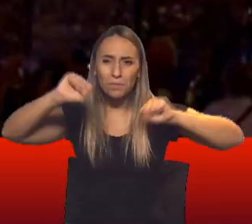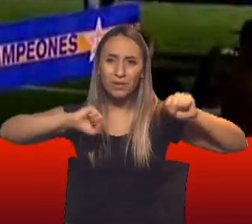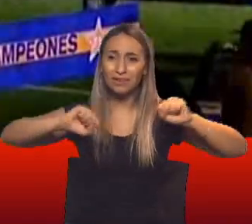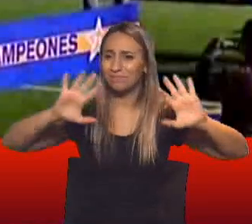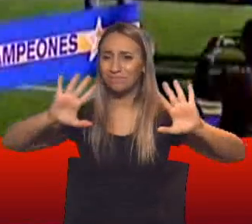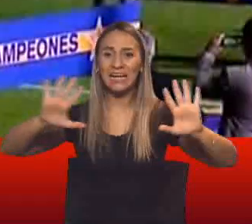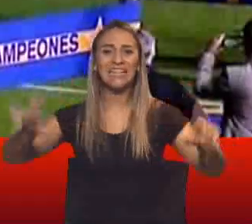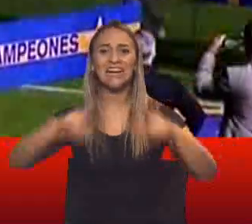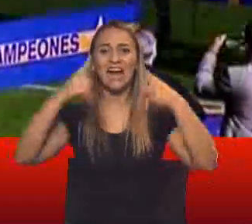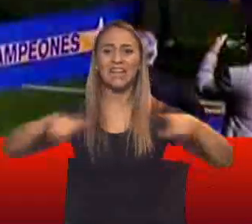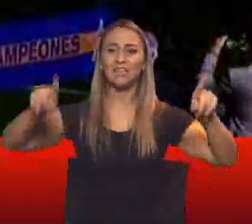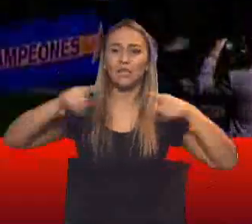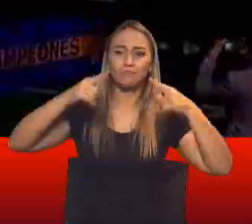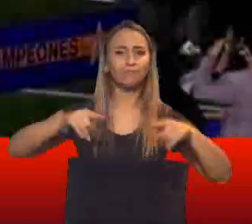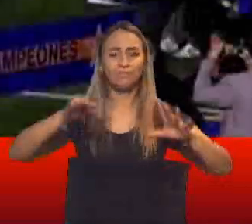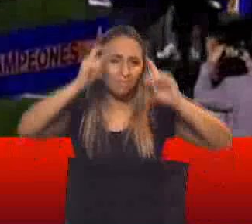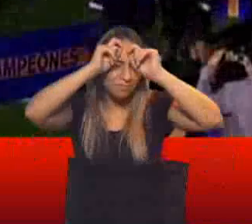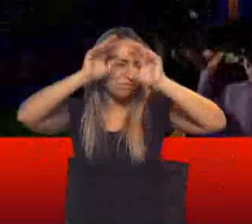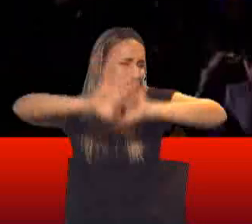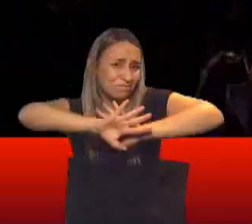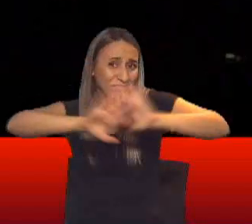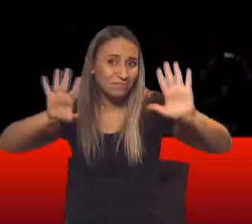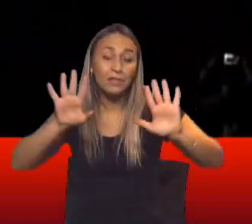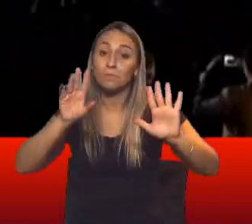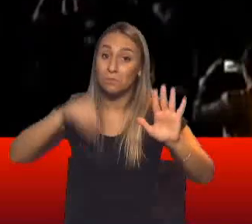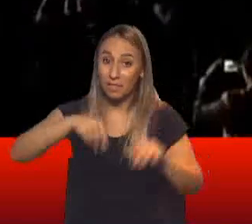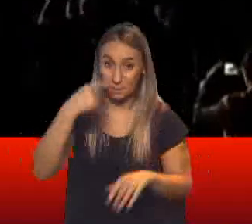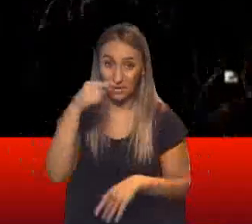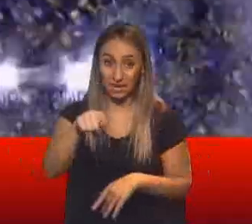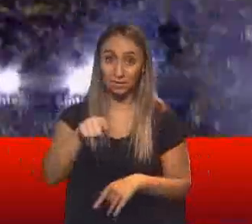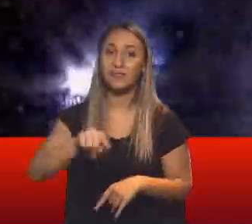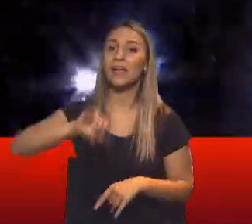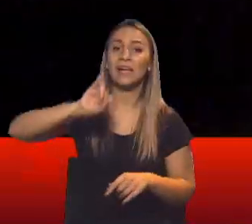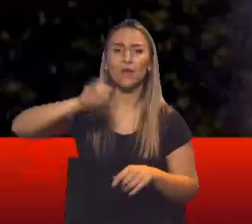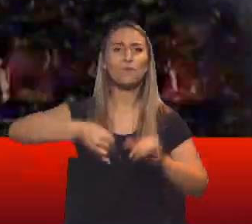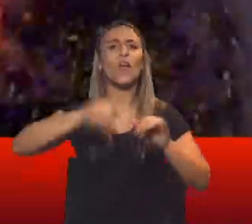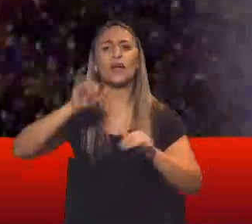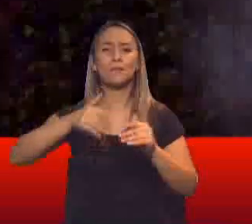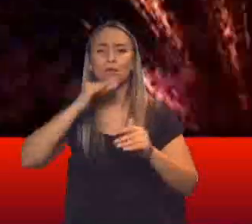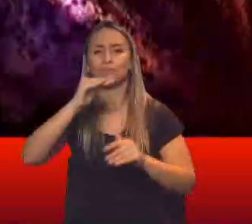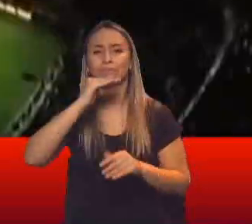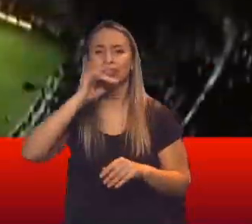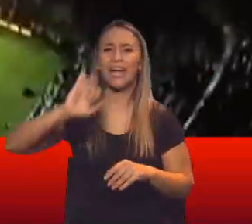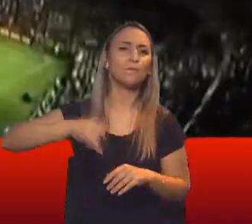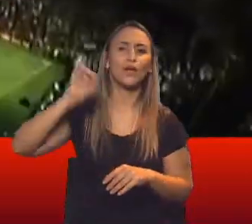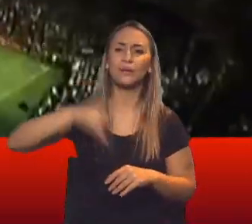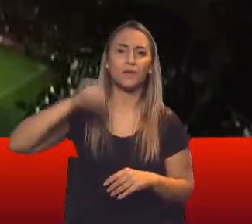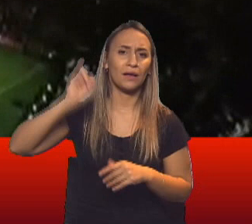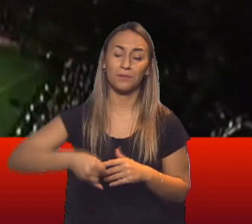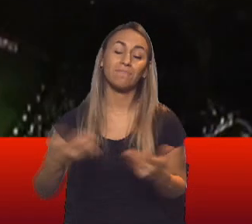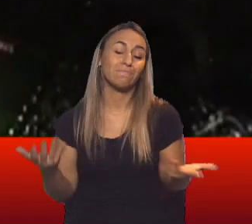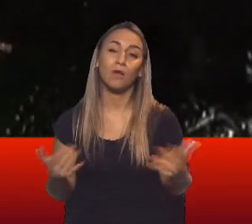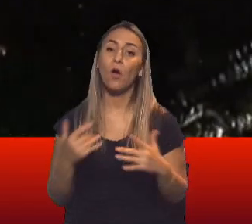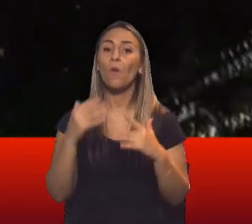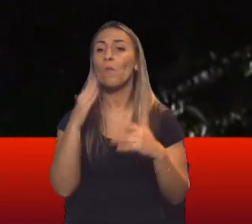que te puedas imaginar, y sobre todo respondiendo. Mira, ahí tenés campeones, campeones y campeones. Sí. ¿Se podrá discutir cómo